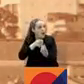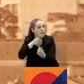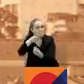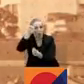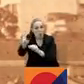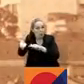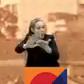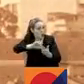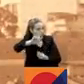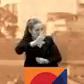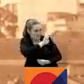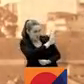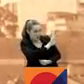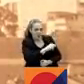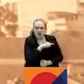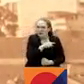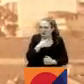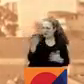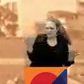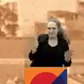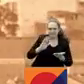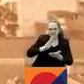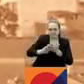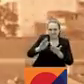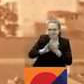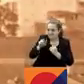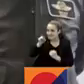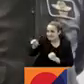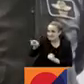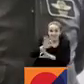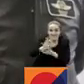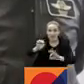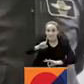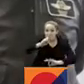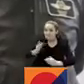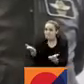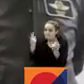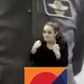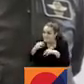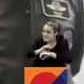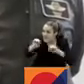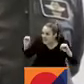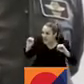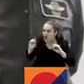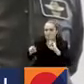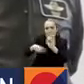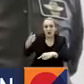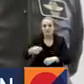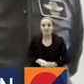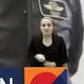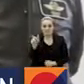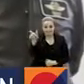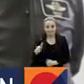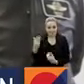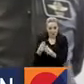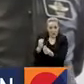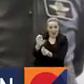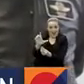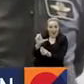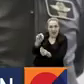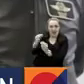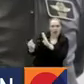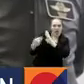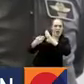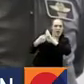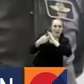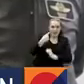no cesan su actuar criminal, el Estado colombiano irá tras ellos. ELN, cínicos terroristas. El Estado colombiano, desde su